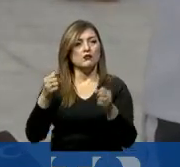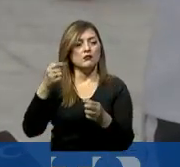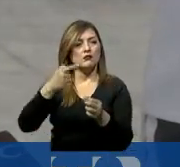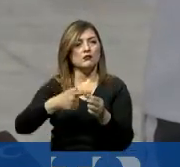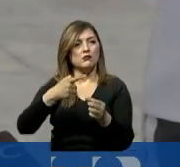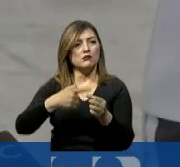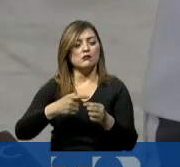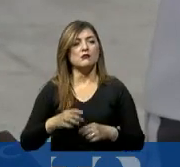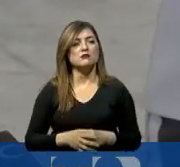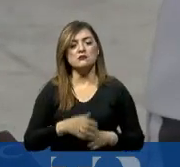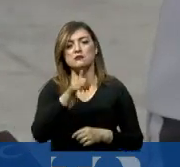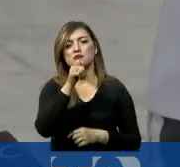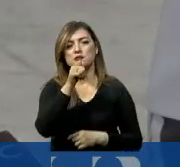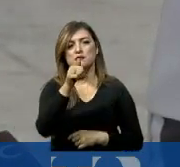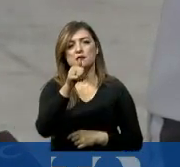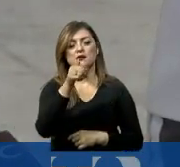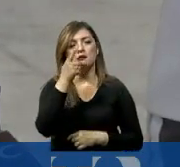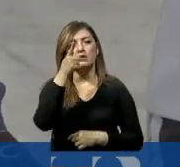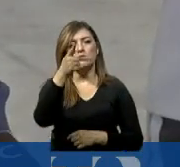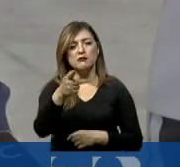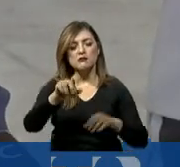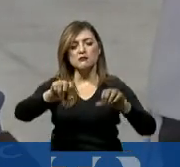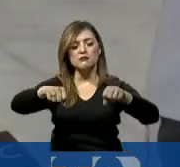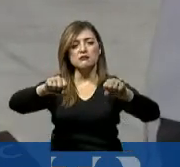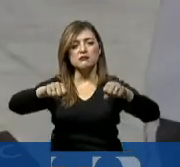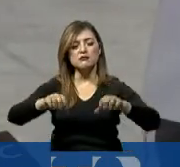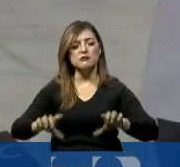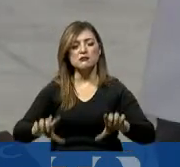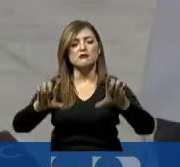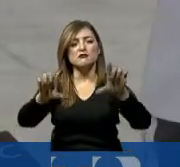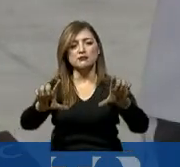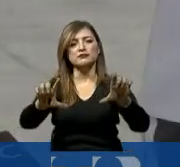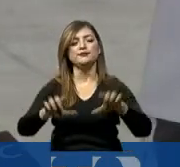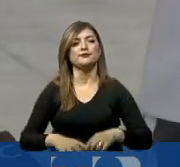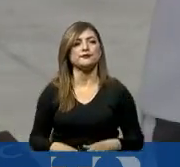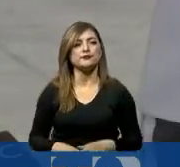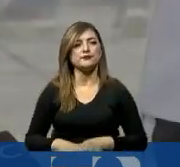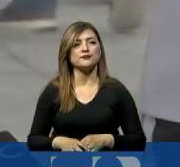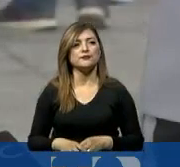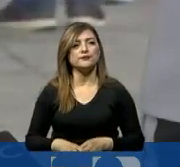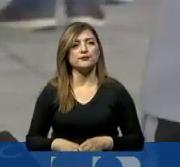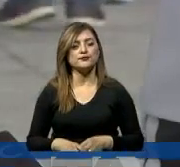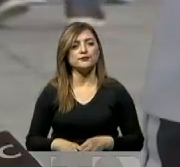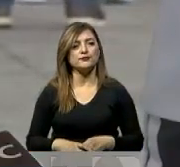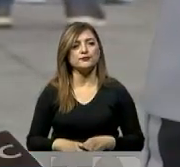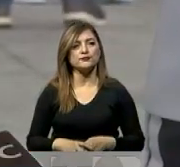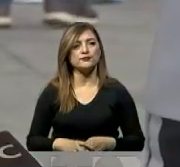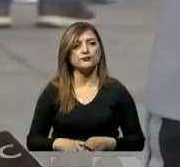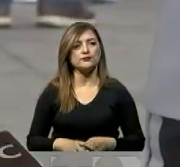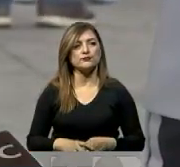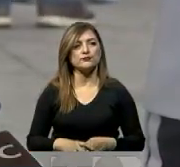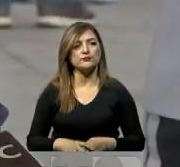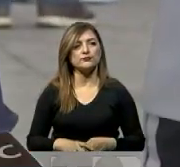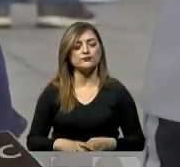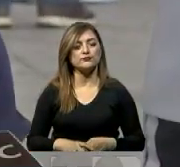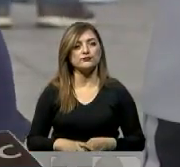Quito, privados, públicos y motocicletas deberán tener su placa. Vamos en la dirección